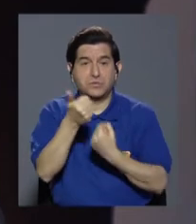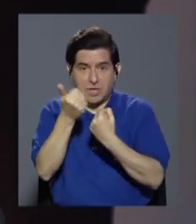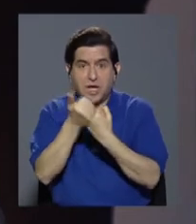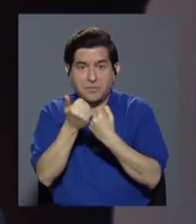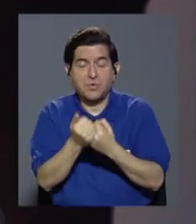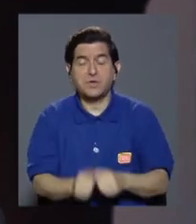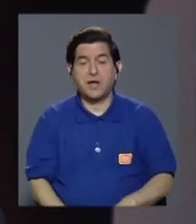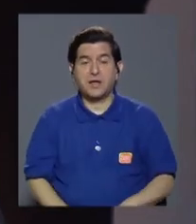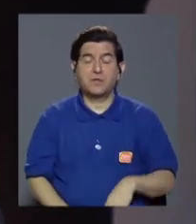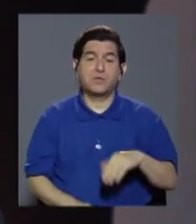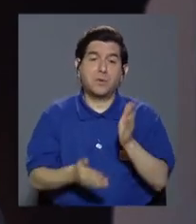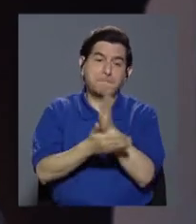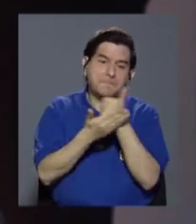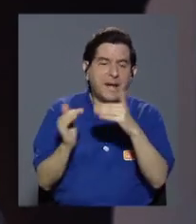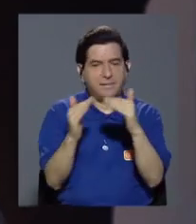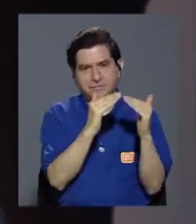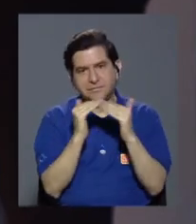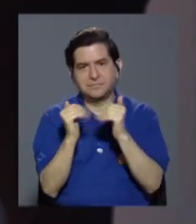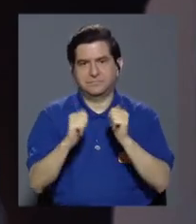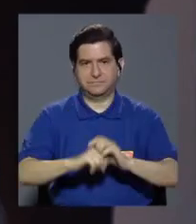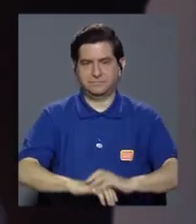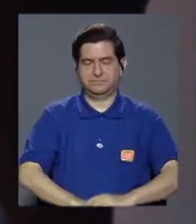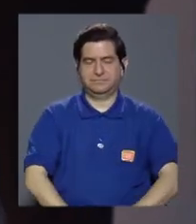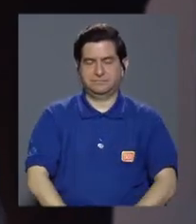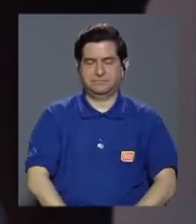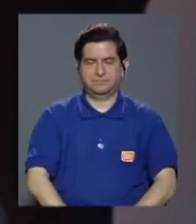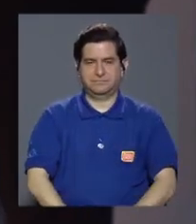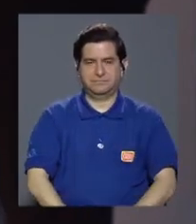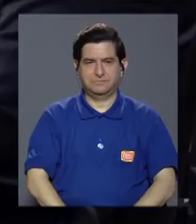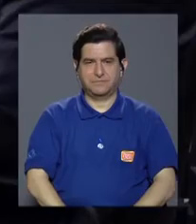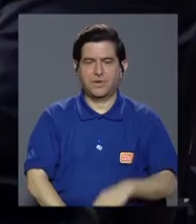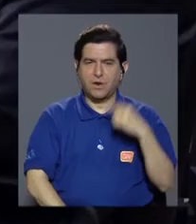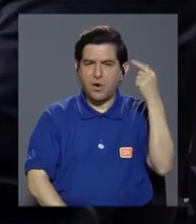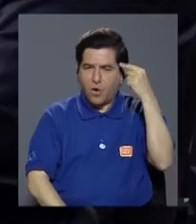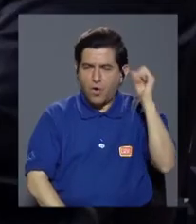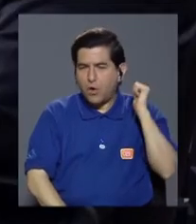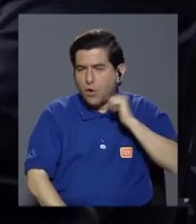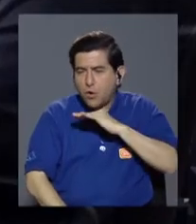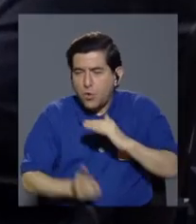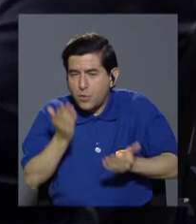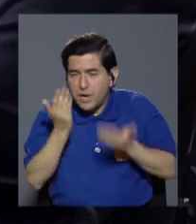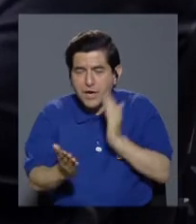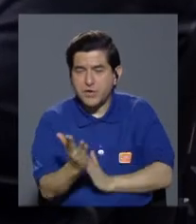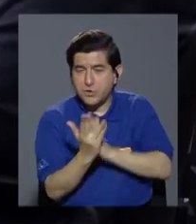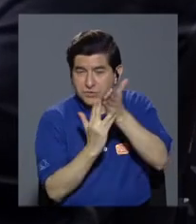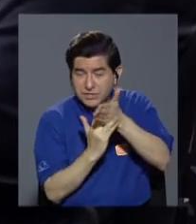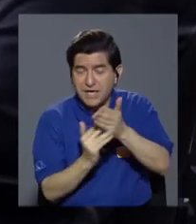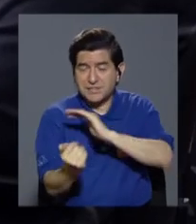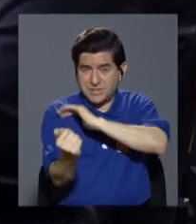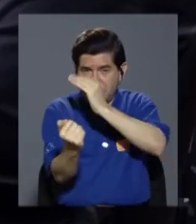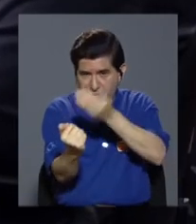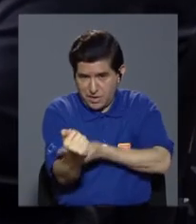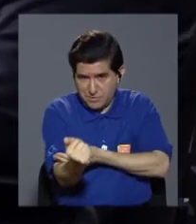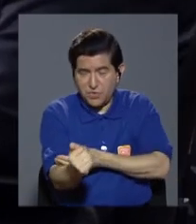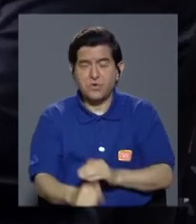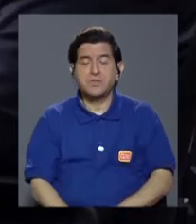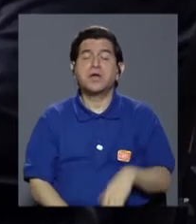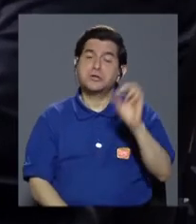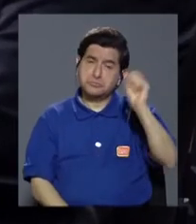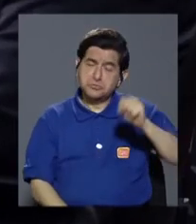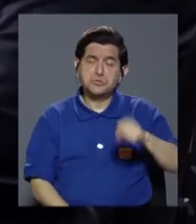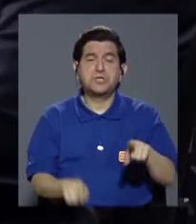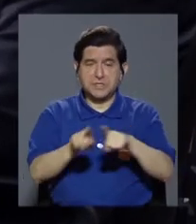al menos por un sector de la población lo que vemos los corruptos que llegaron al gobierno los corruptos que llegaron con